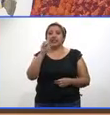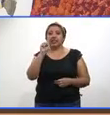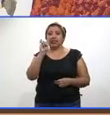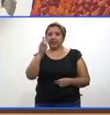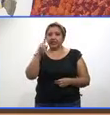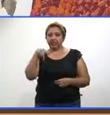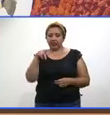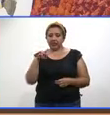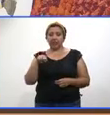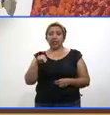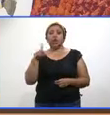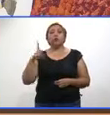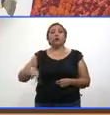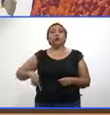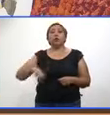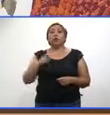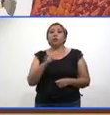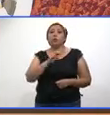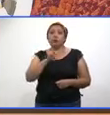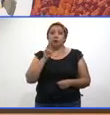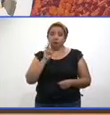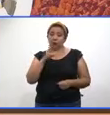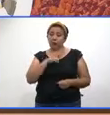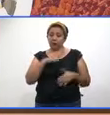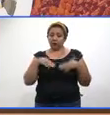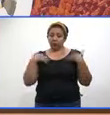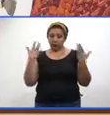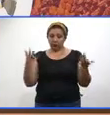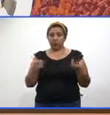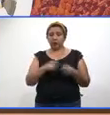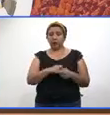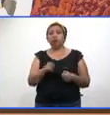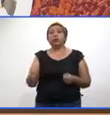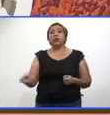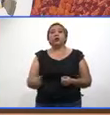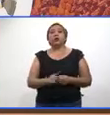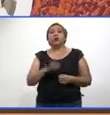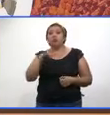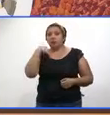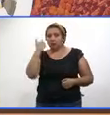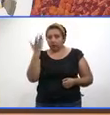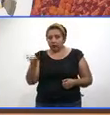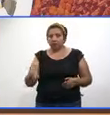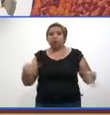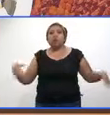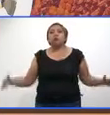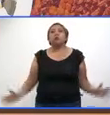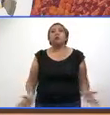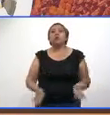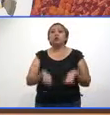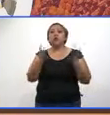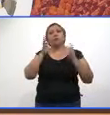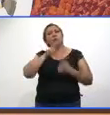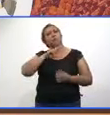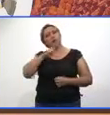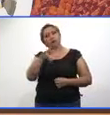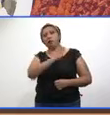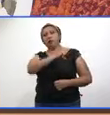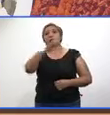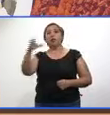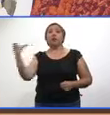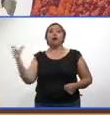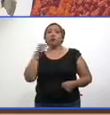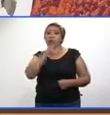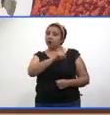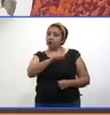estuvo presente el gobernador Mauricio Vila entregando apoyos al sector agrícola con la finalidad de impulsar al campo y, por supuesto, reanudar